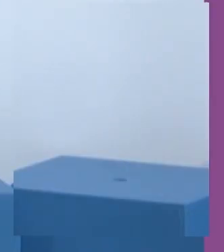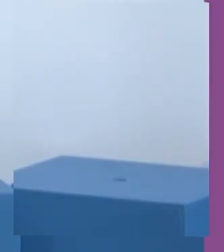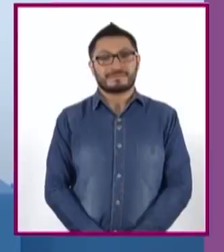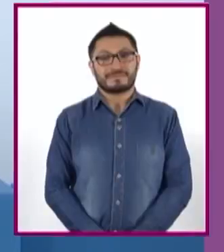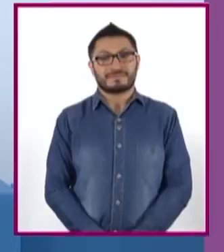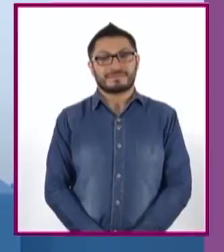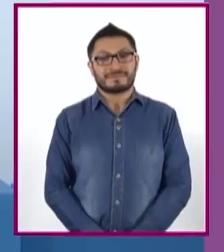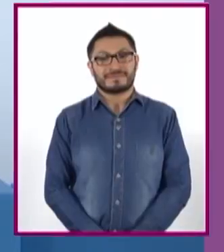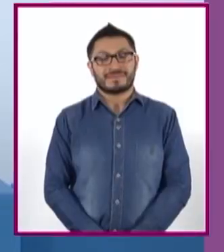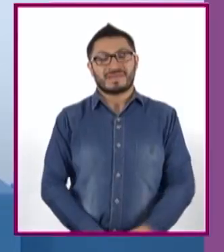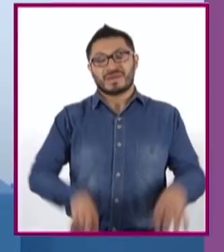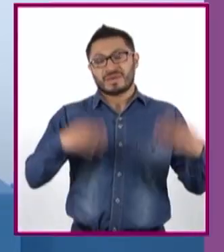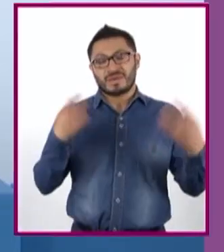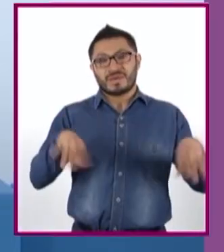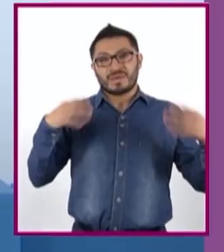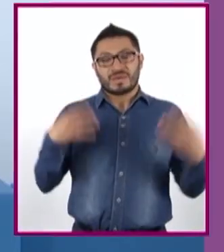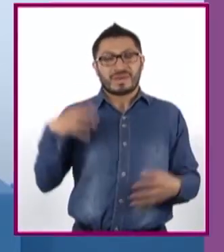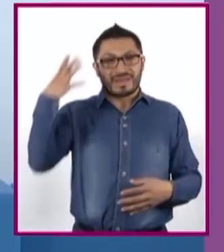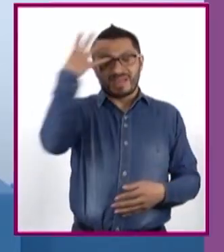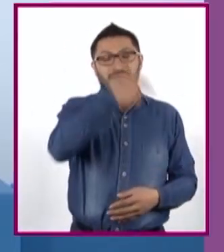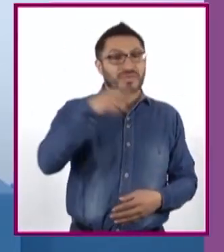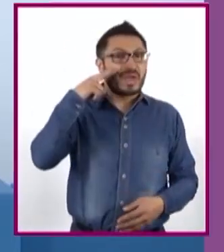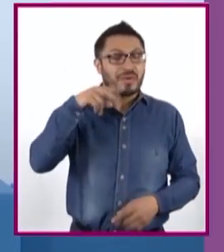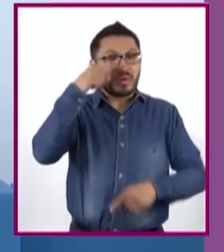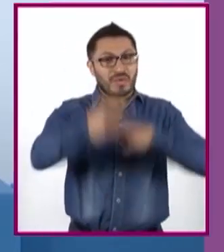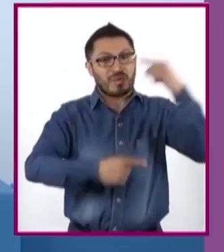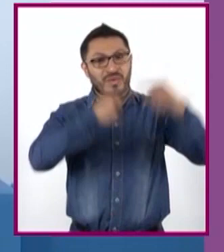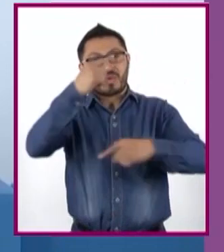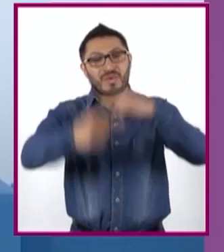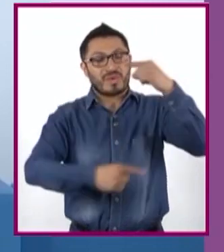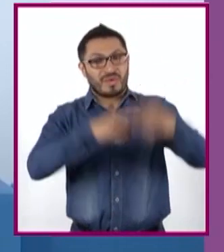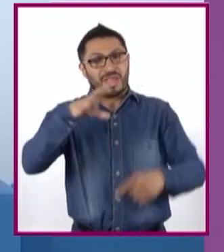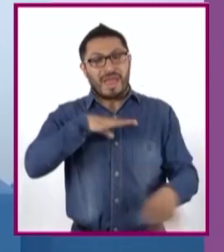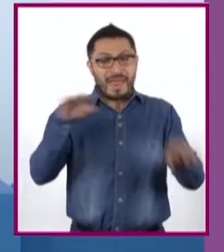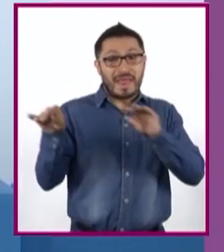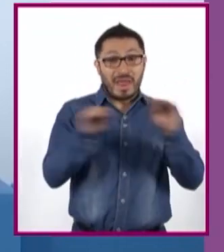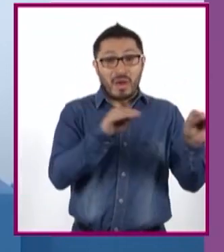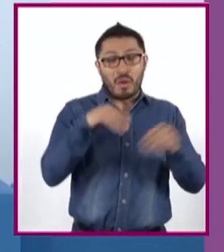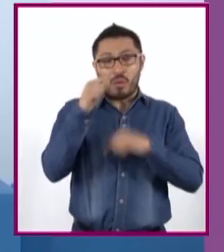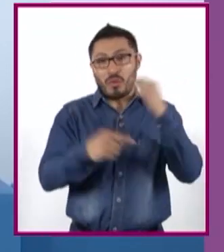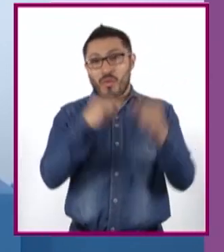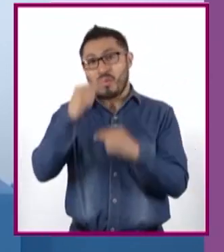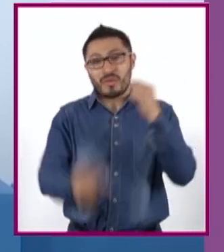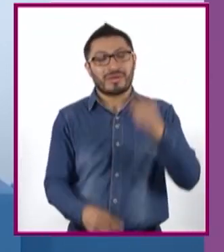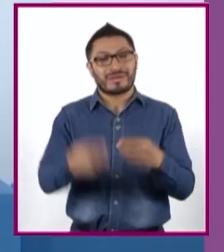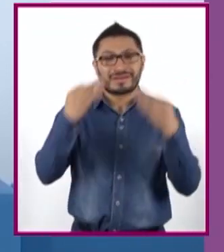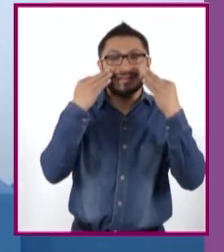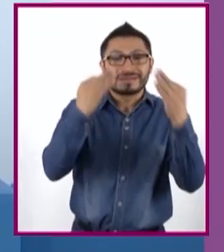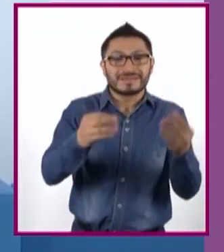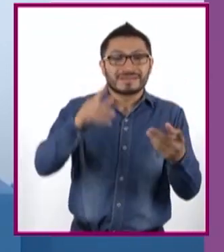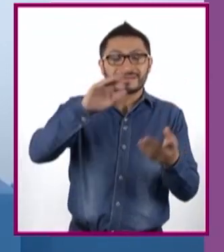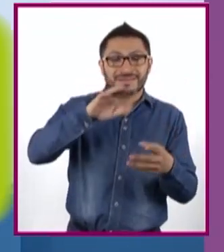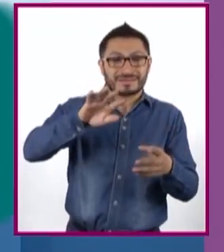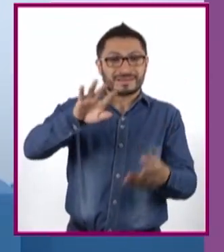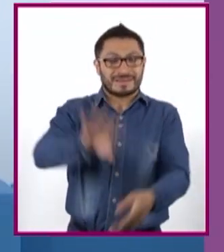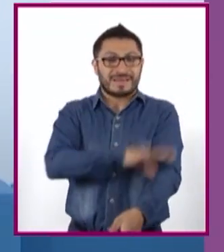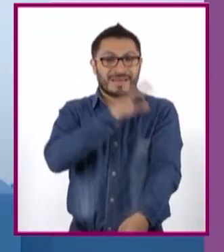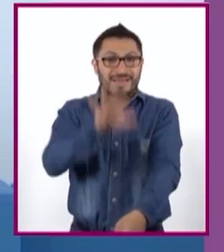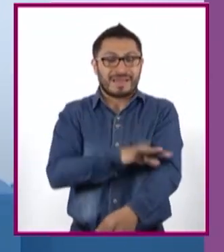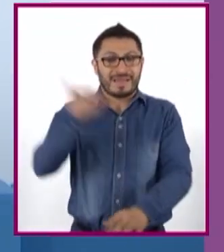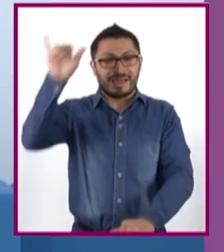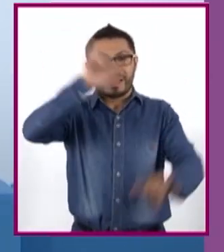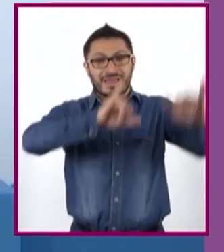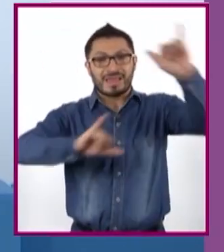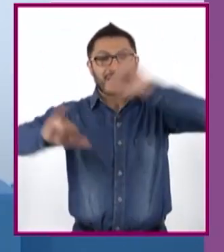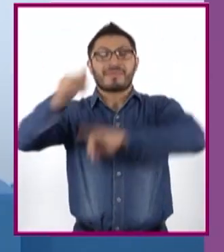Es fascinante que la hélice gire, que esté produciendo movimiento. Estamos viendo la transformación de la energía química